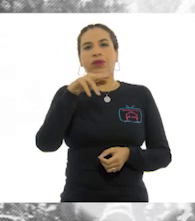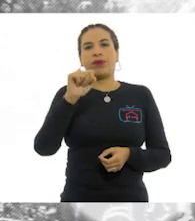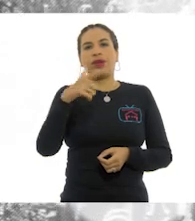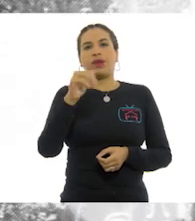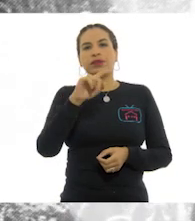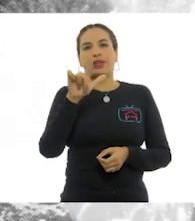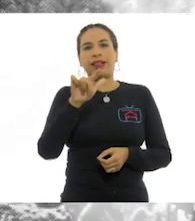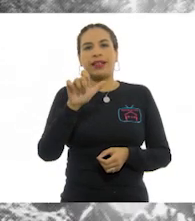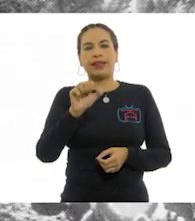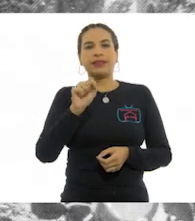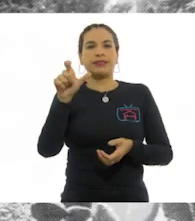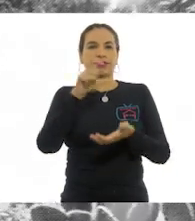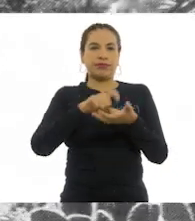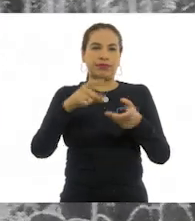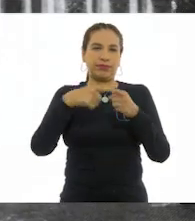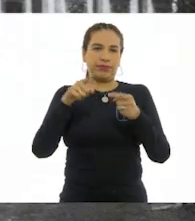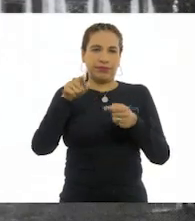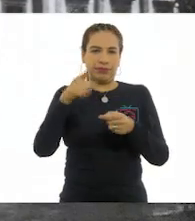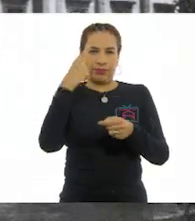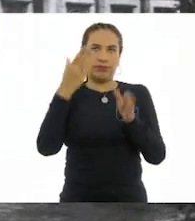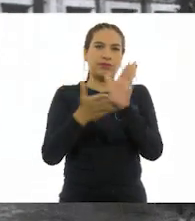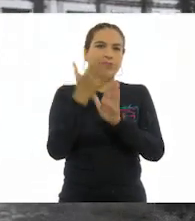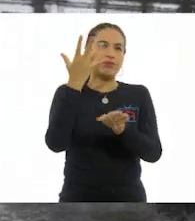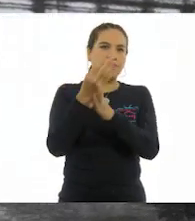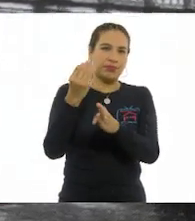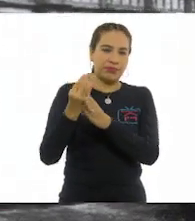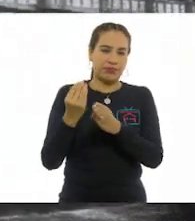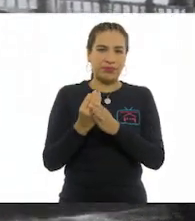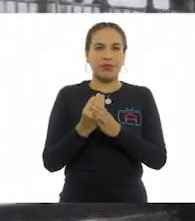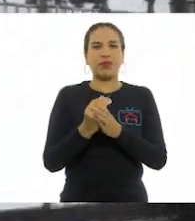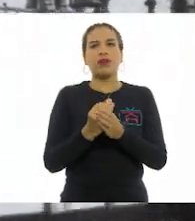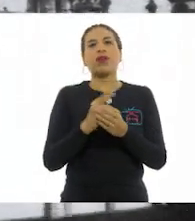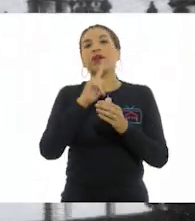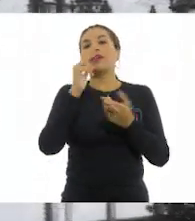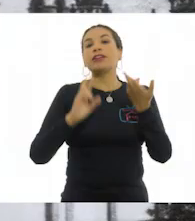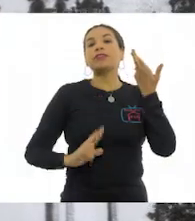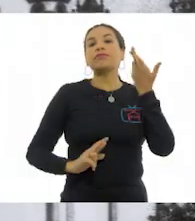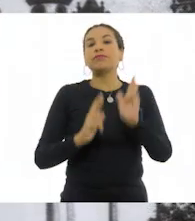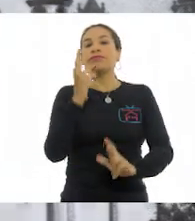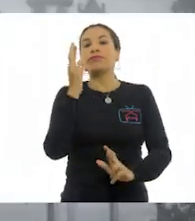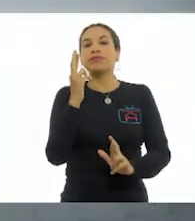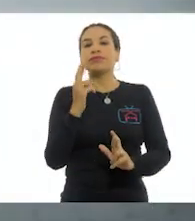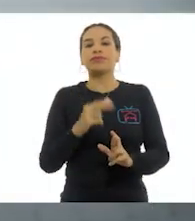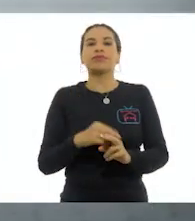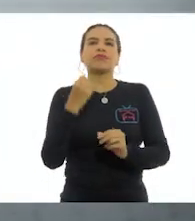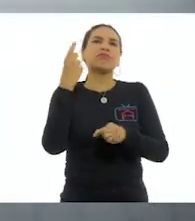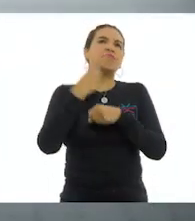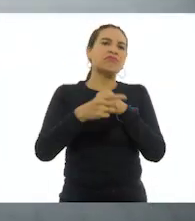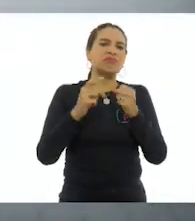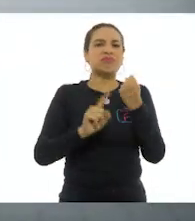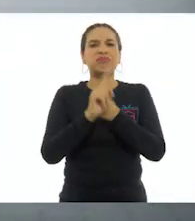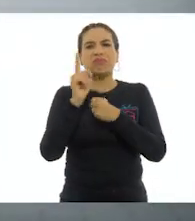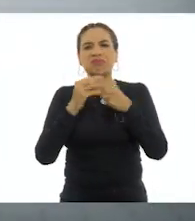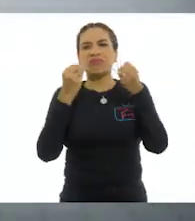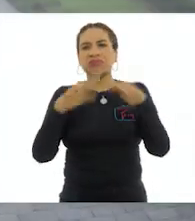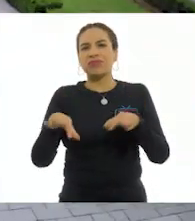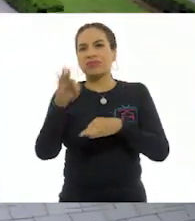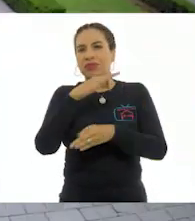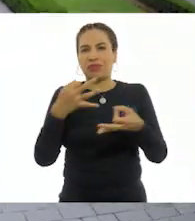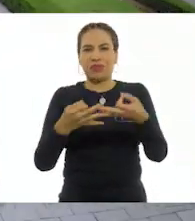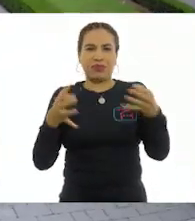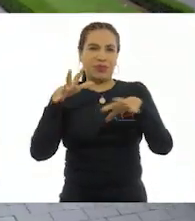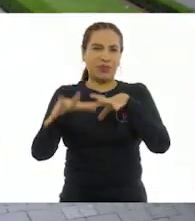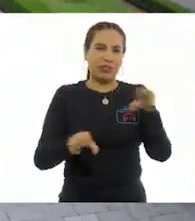y contrató al arquitecto Rivas Mercado para que lo restaurara. Finalmente, con la revolución, padeció muchos daños, perdió gran parte de sus